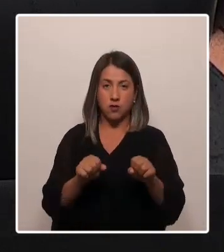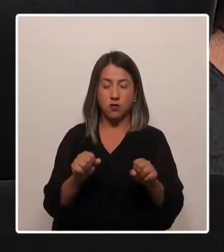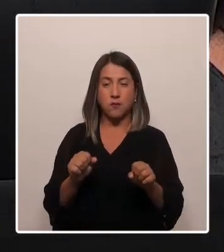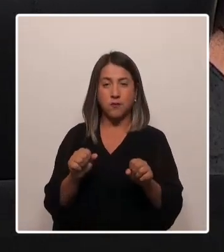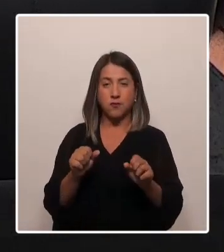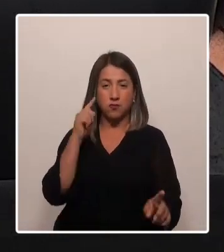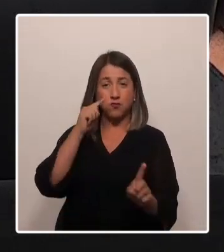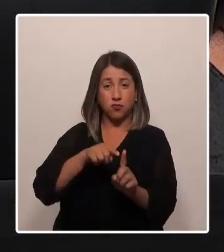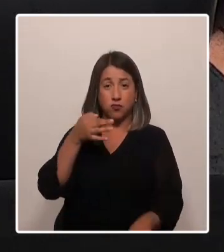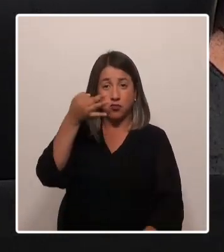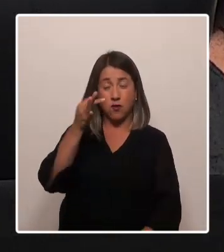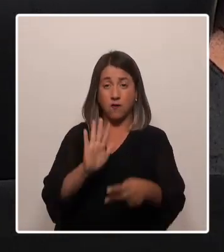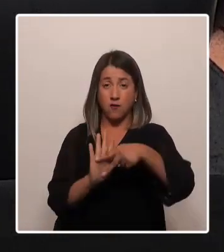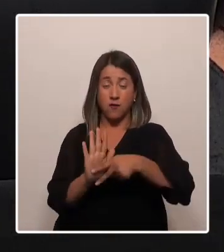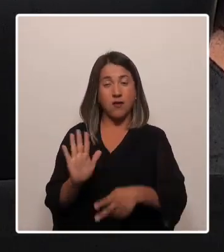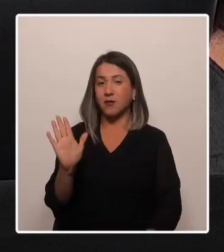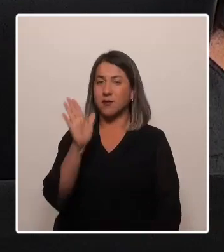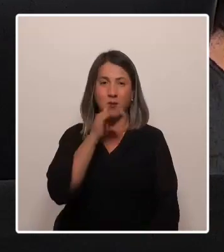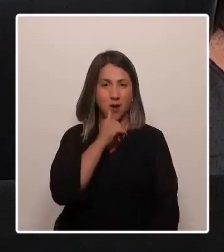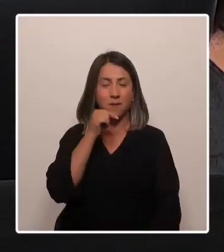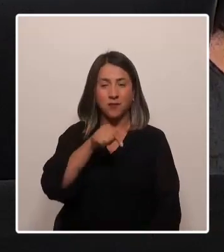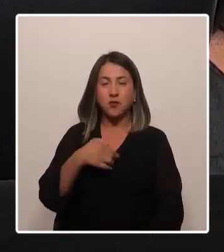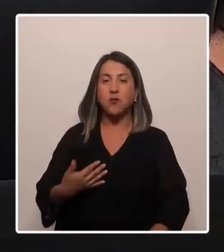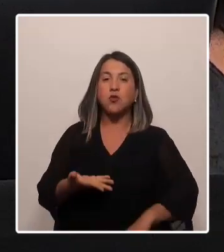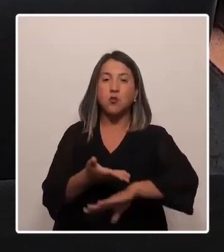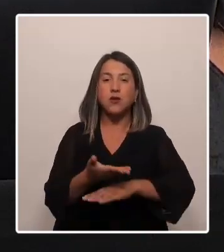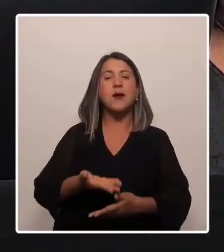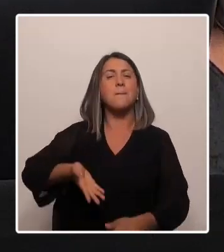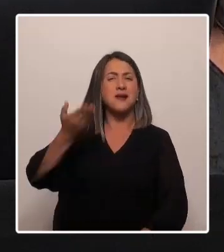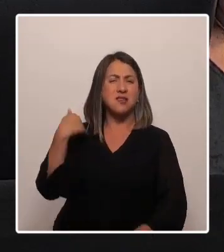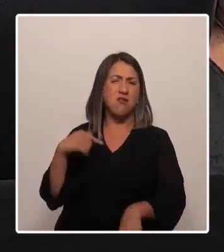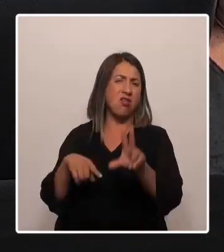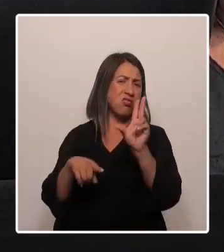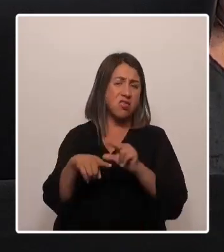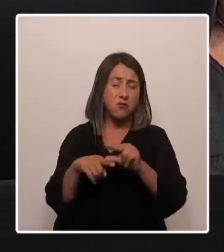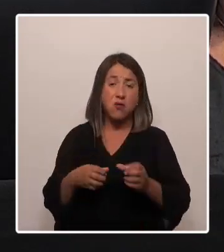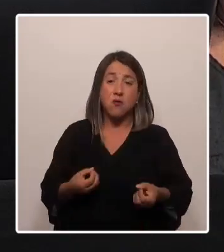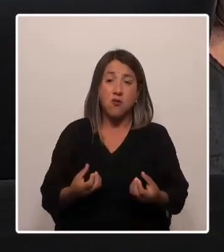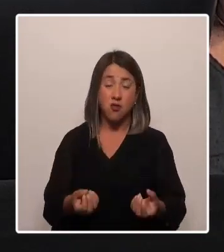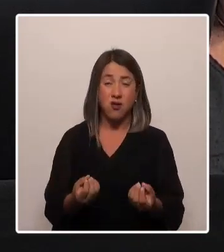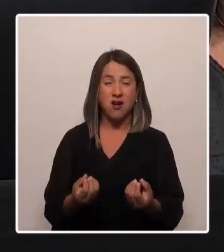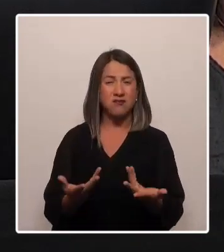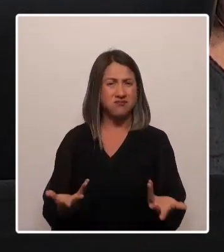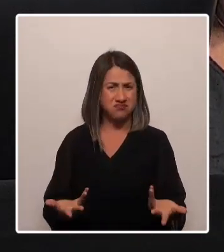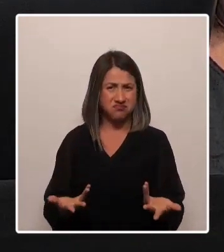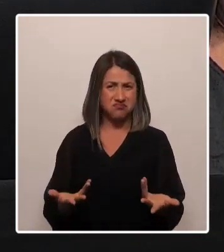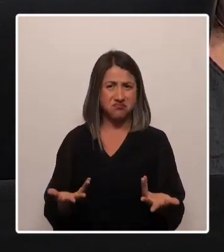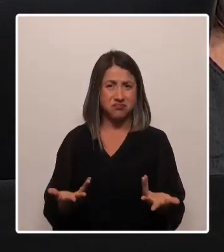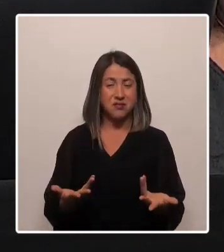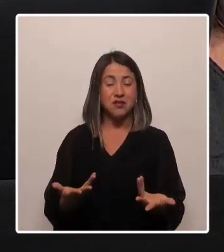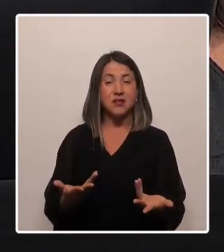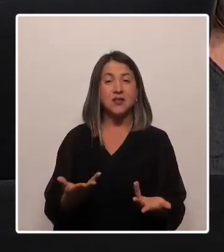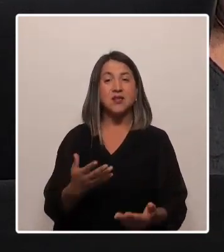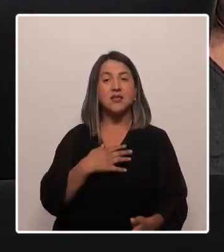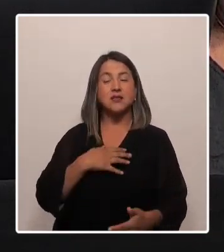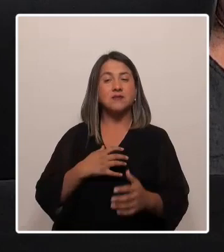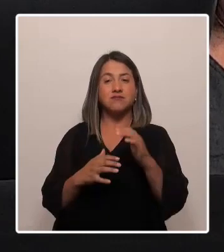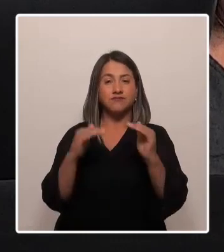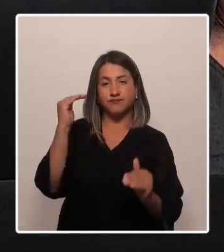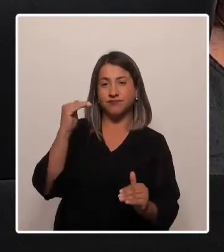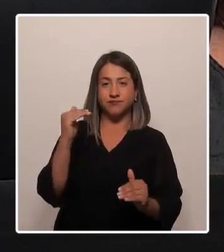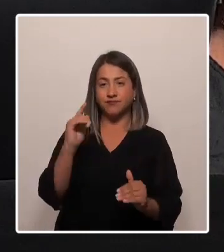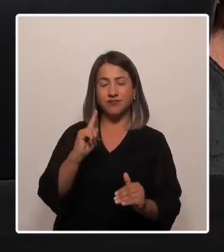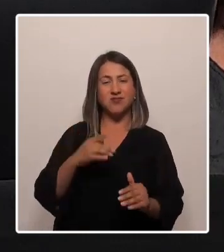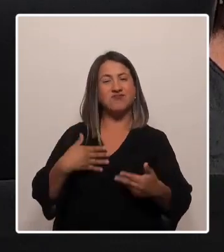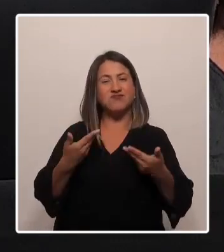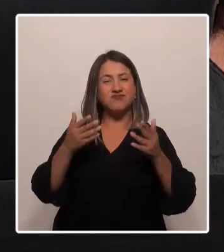futuro, no. Esta es una propuesta de pasado que lejos de generar incentivos para la creación e invención, se genera un desincentivo que no permitirá tener una